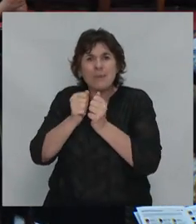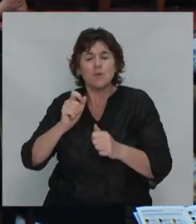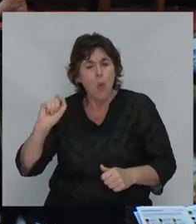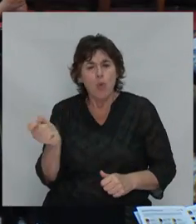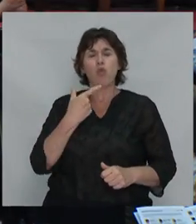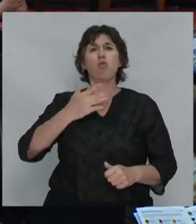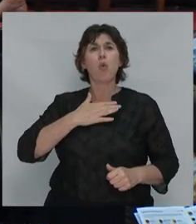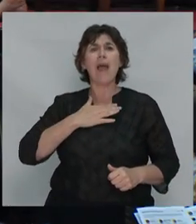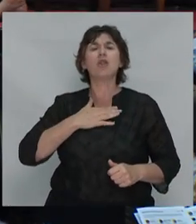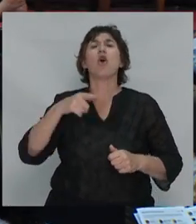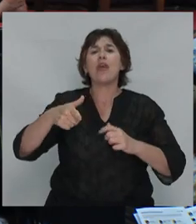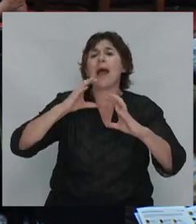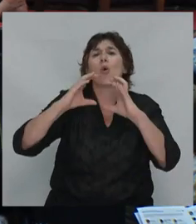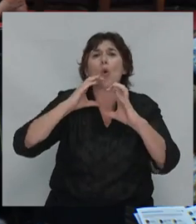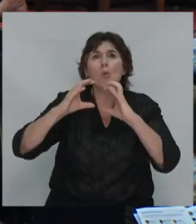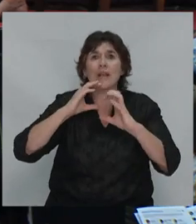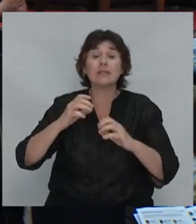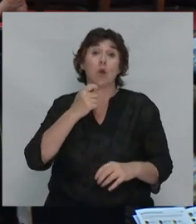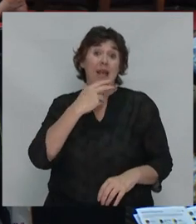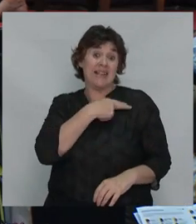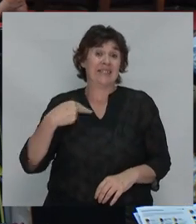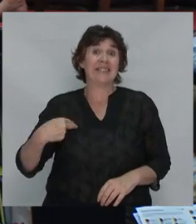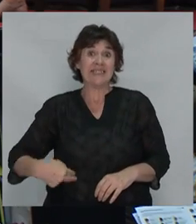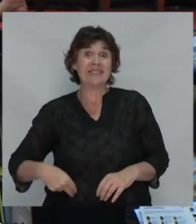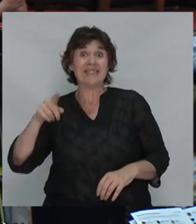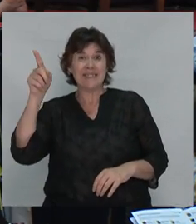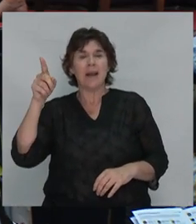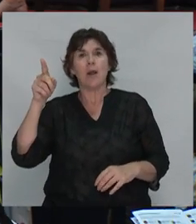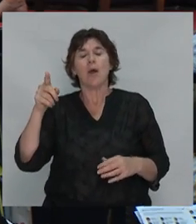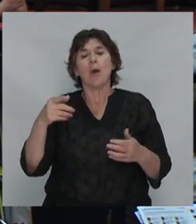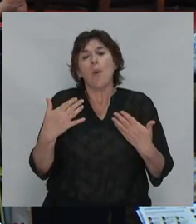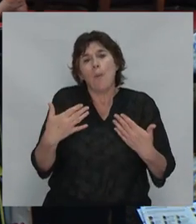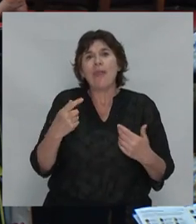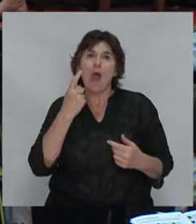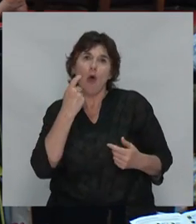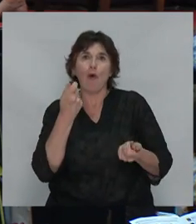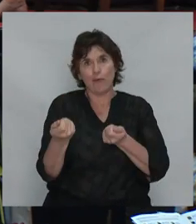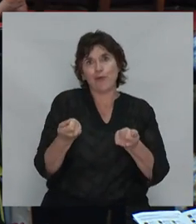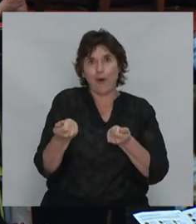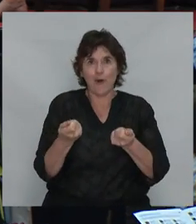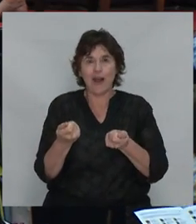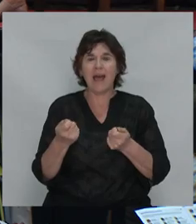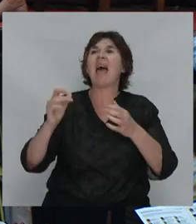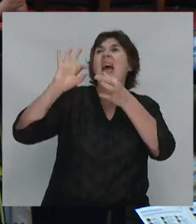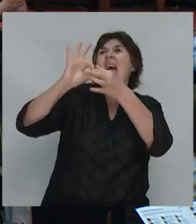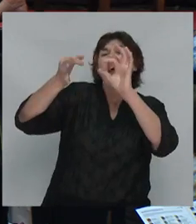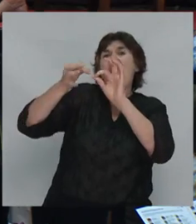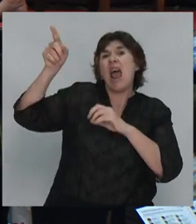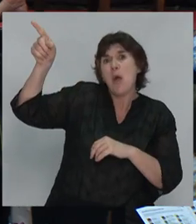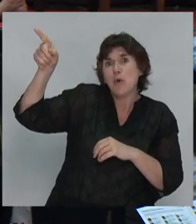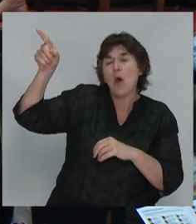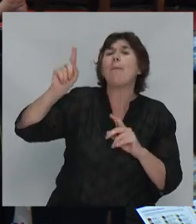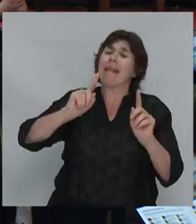de comunicación en este momento por ejemplo china responde con control pero ellos son dueños de cierta forma su sistema europa define con